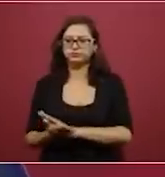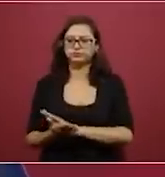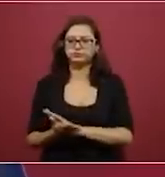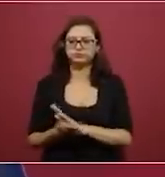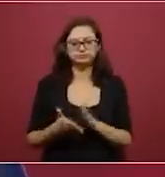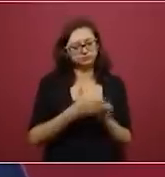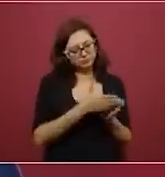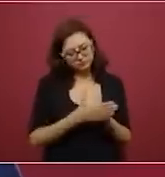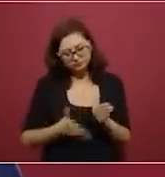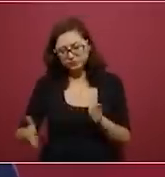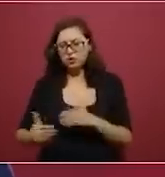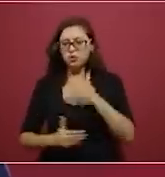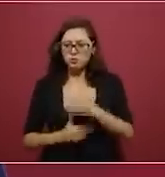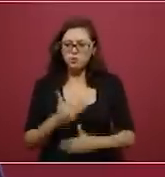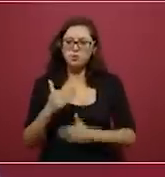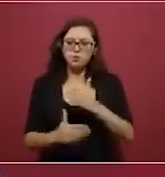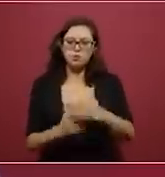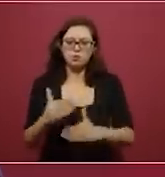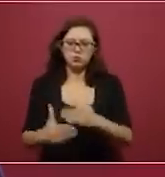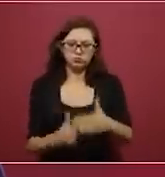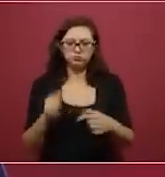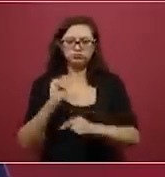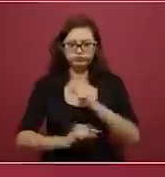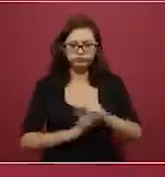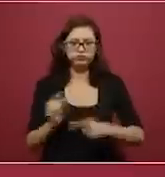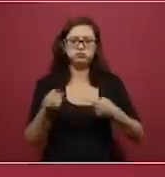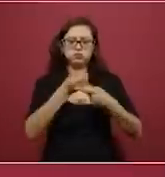en un proceso gradual ordenado